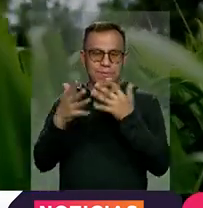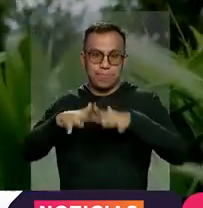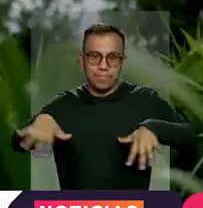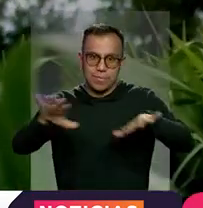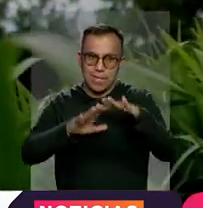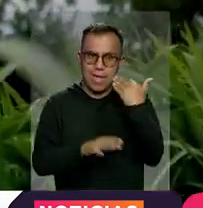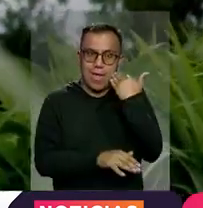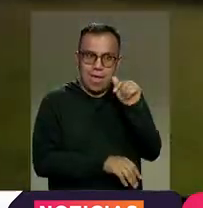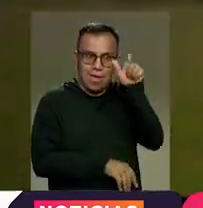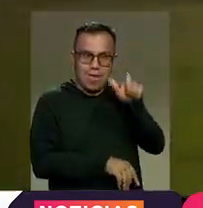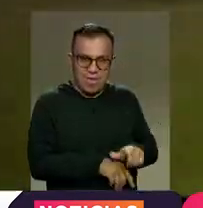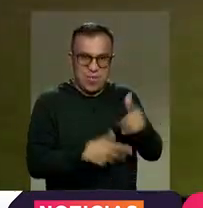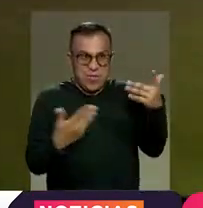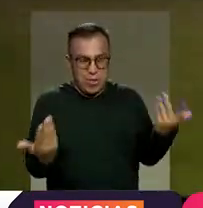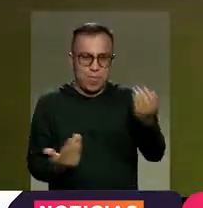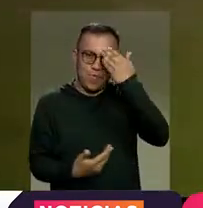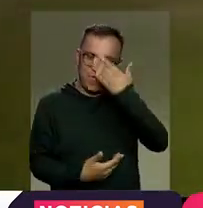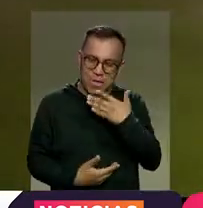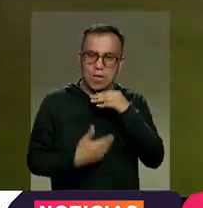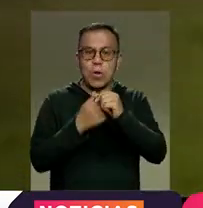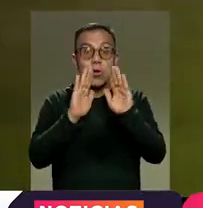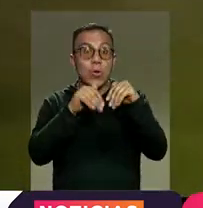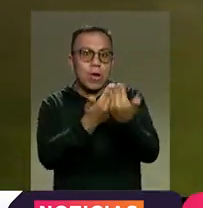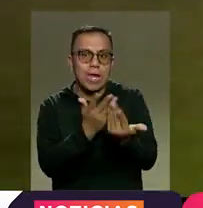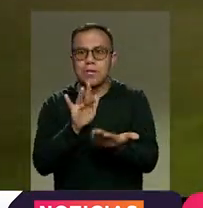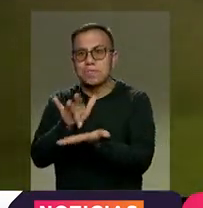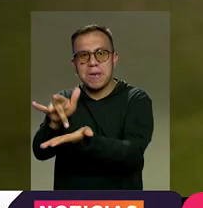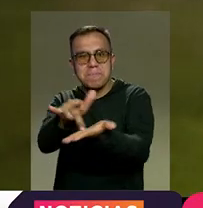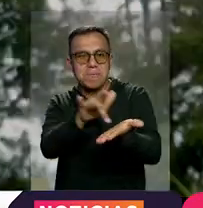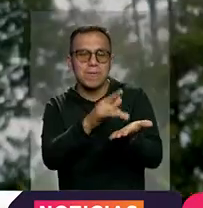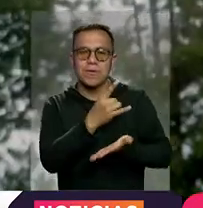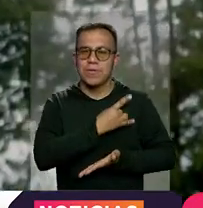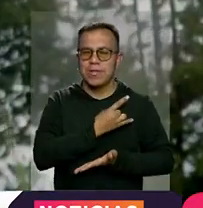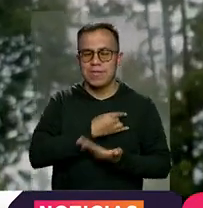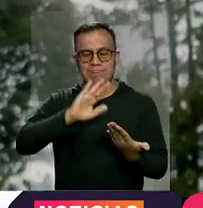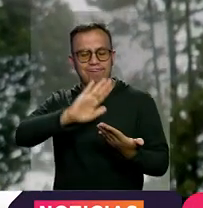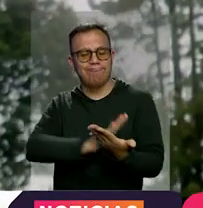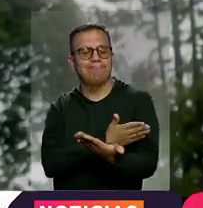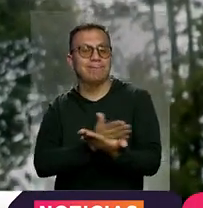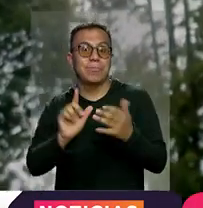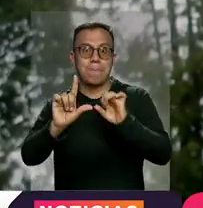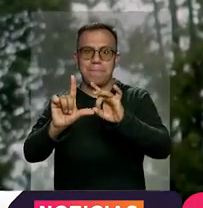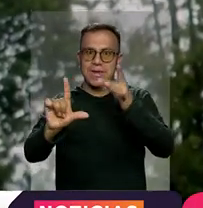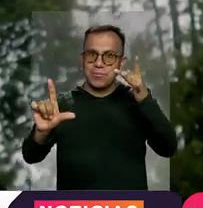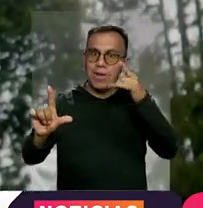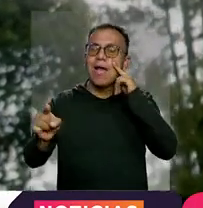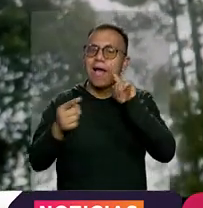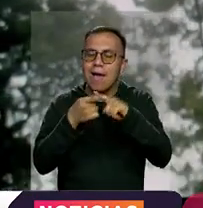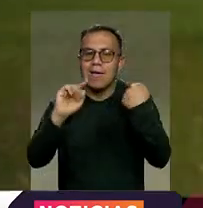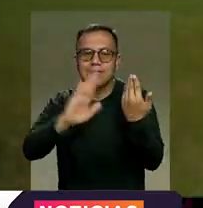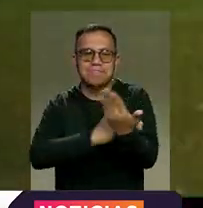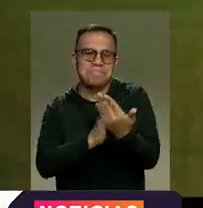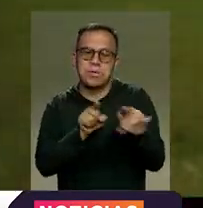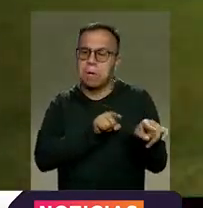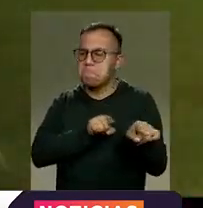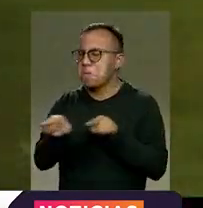Carolina sigue muy activa en redes sociales, visitando colegios y universidades, cantando en la virtualidad y llevando su música a